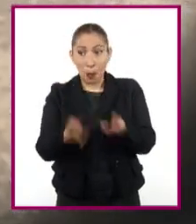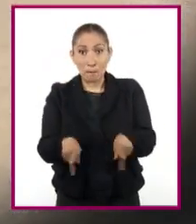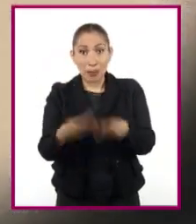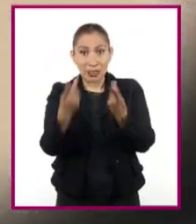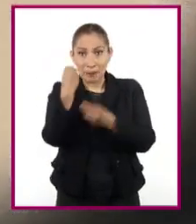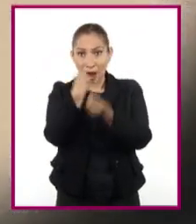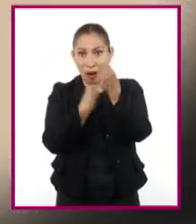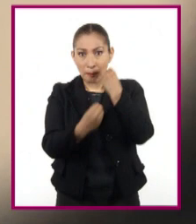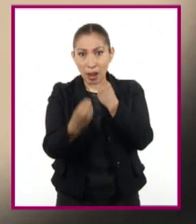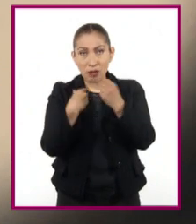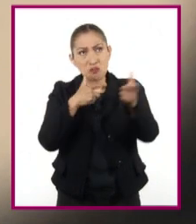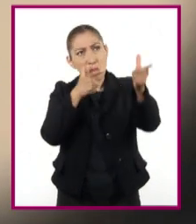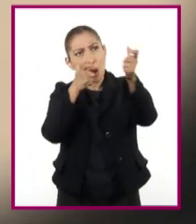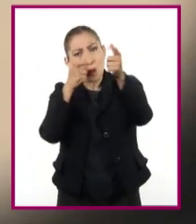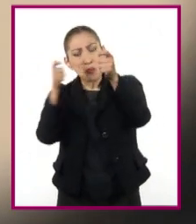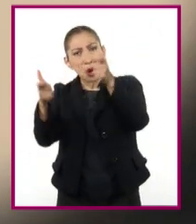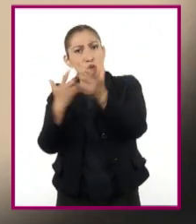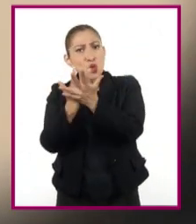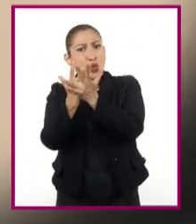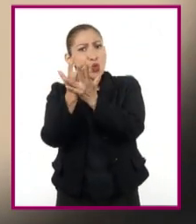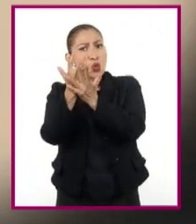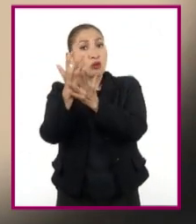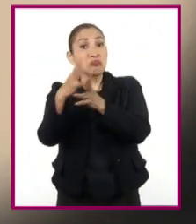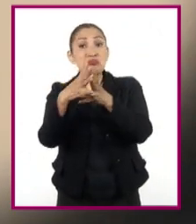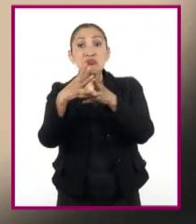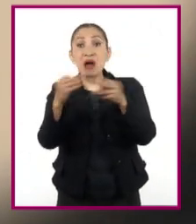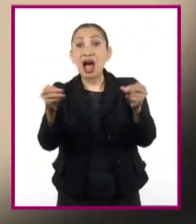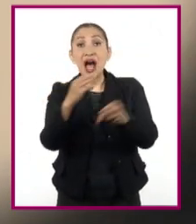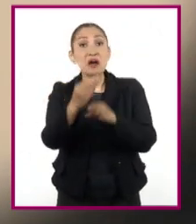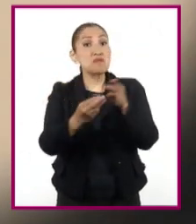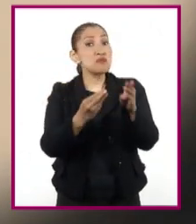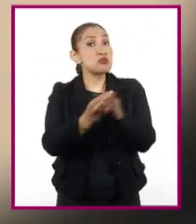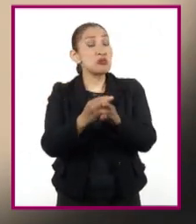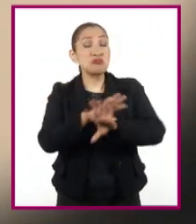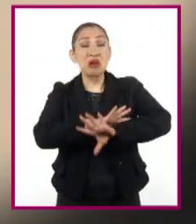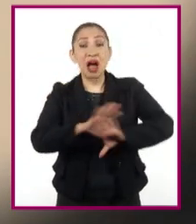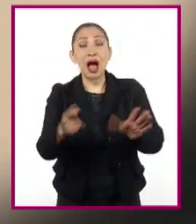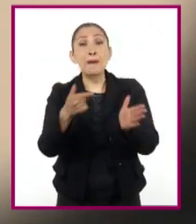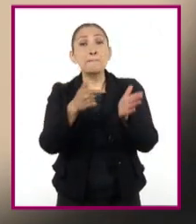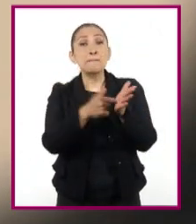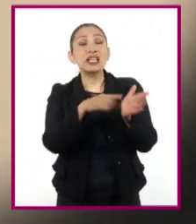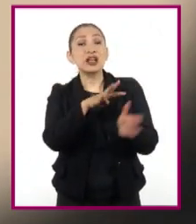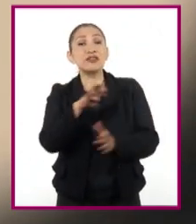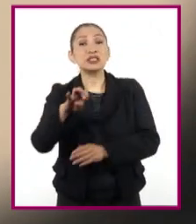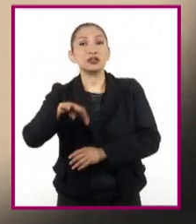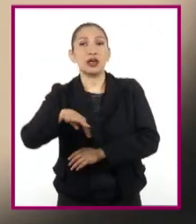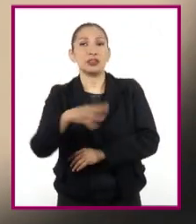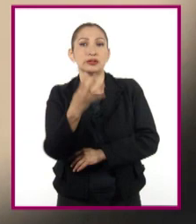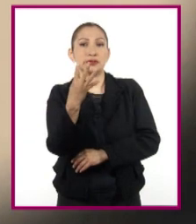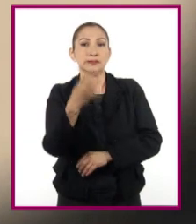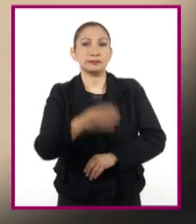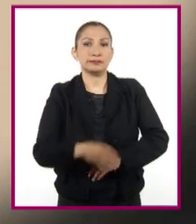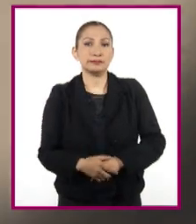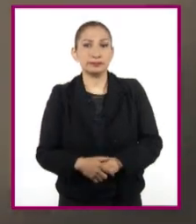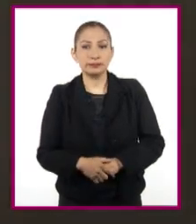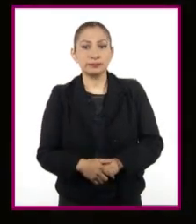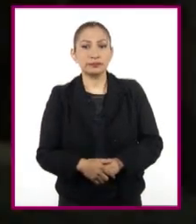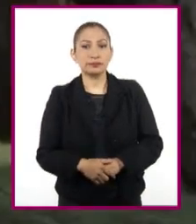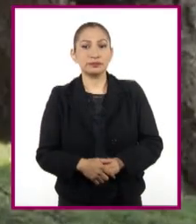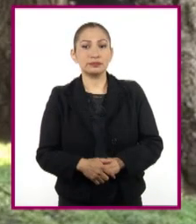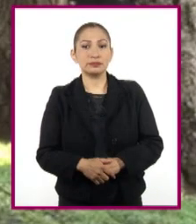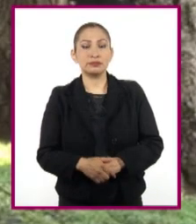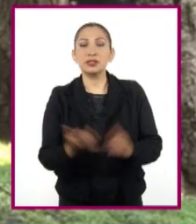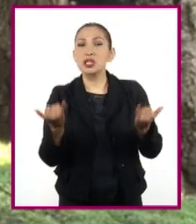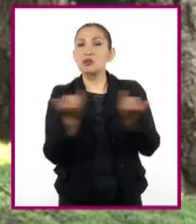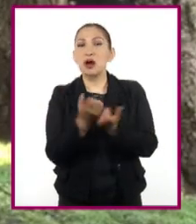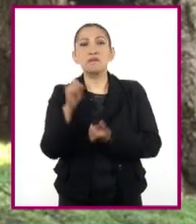alimento, fue cazada a escala masiva y desapareció de la faz de la Tierra en 1914.